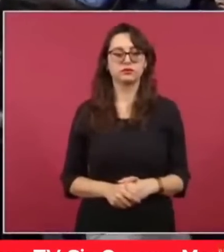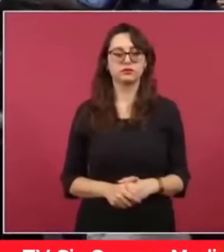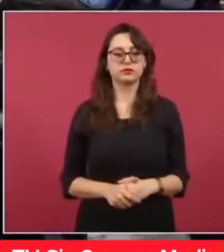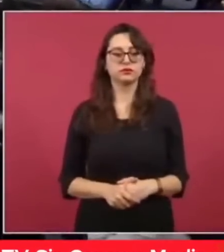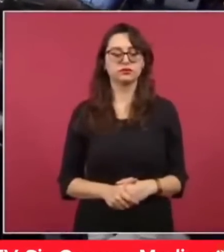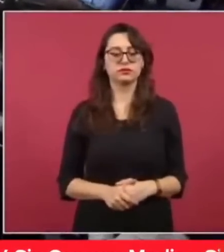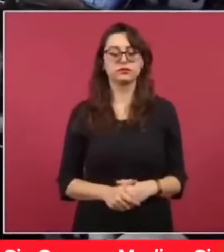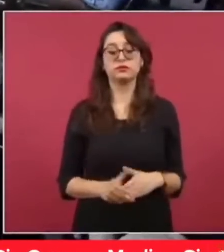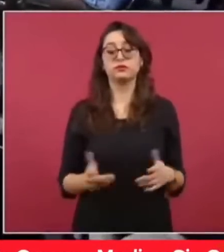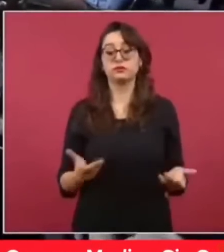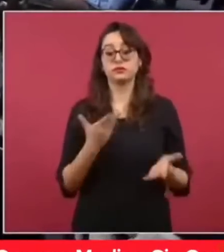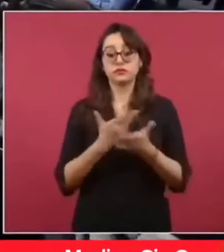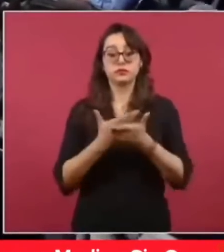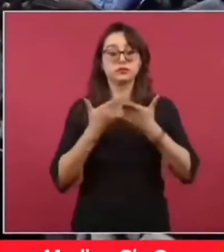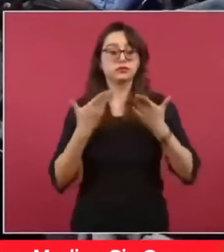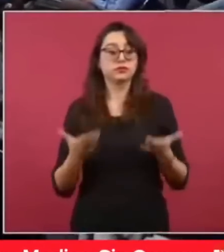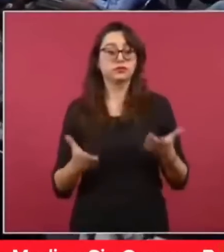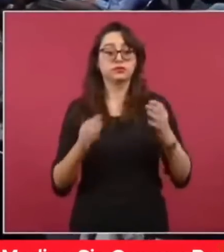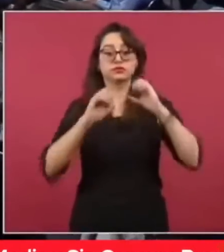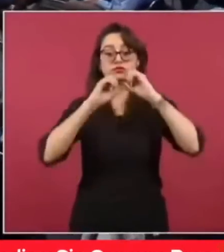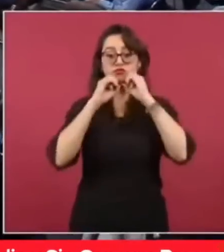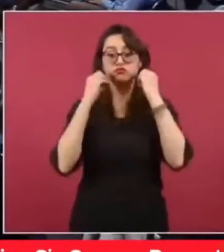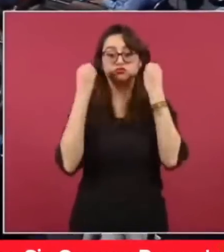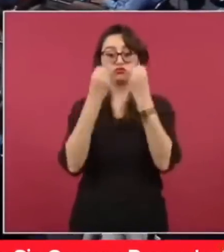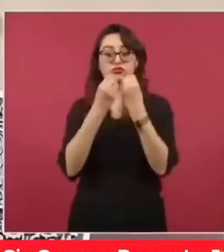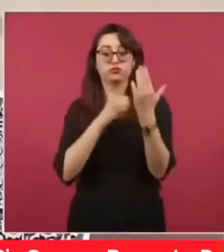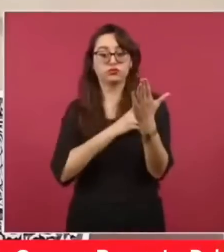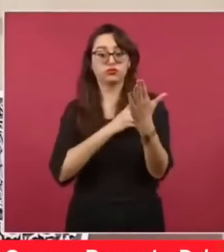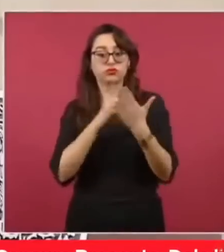de derechos humanos